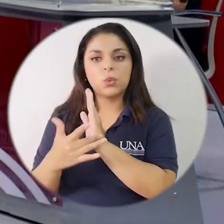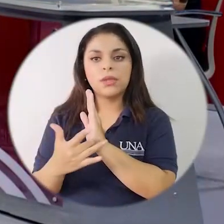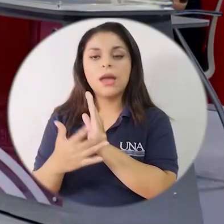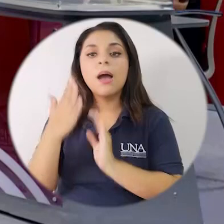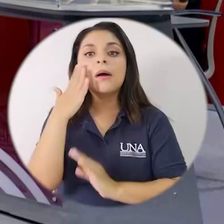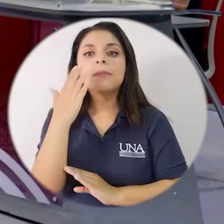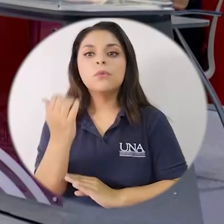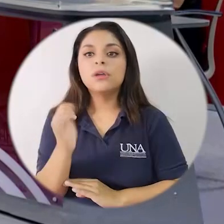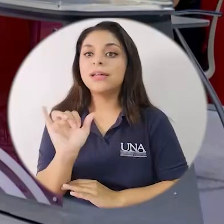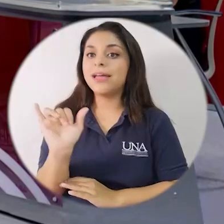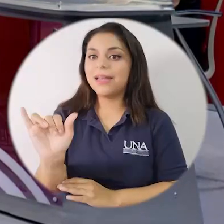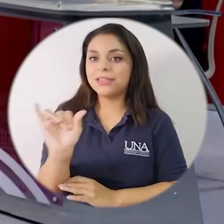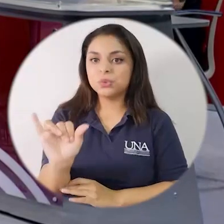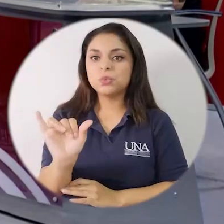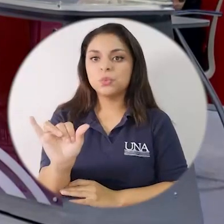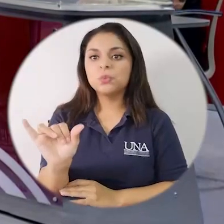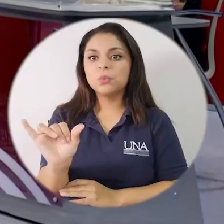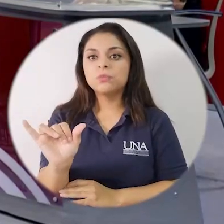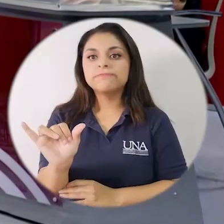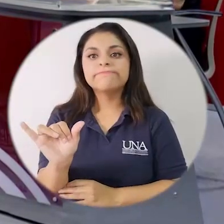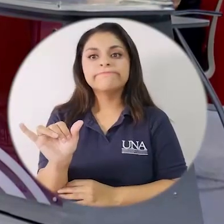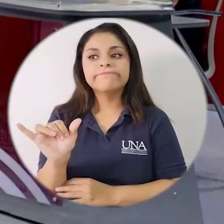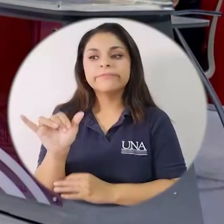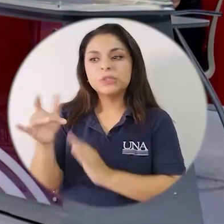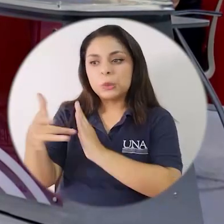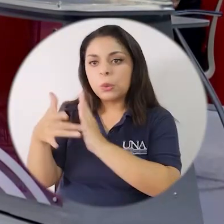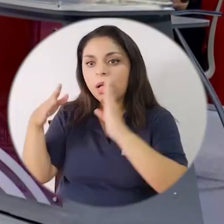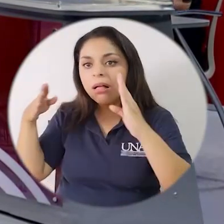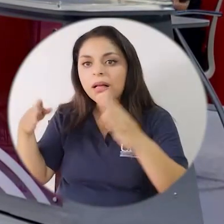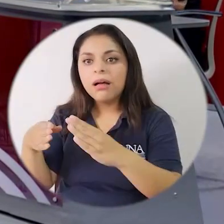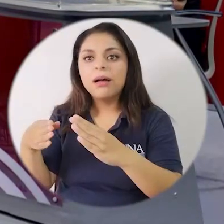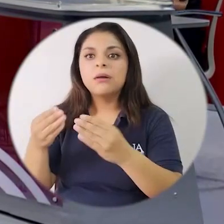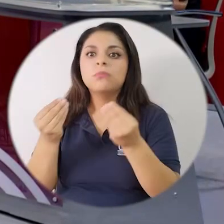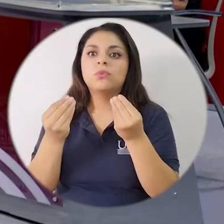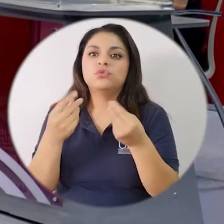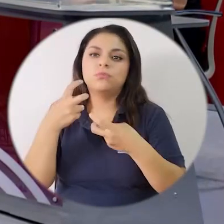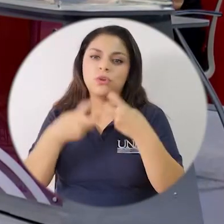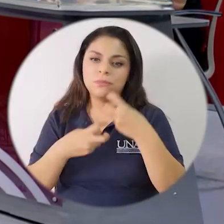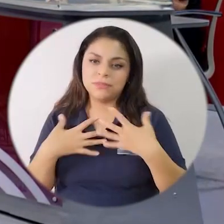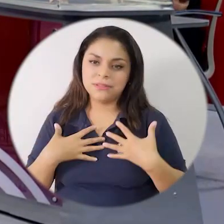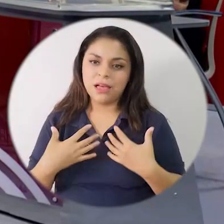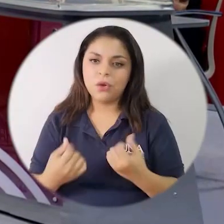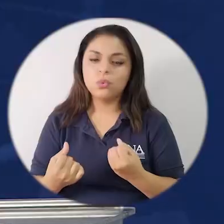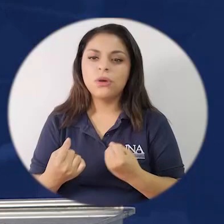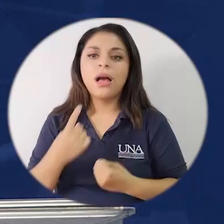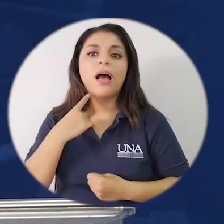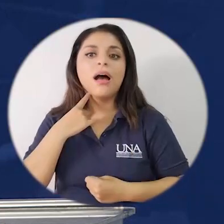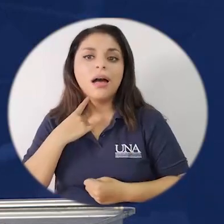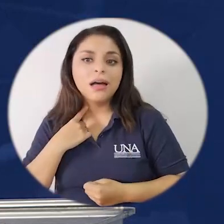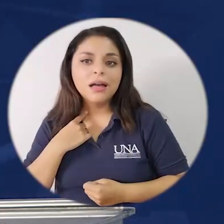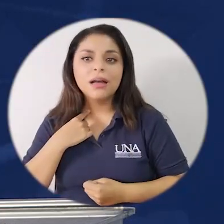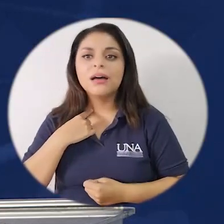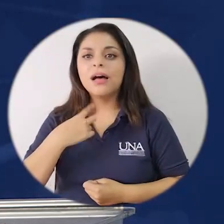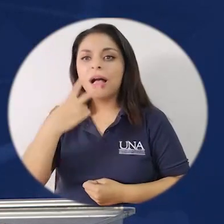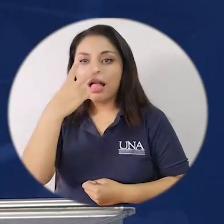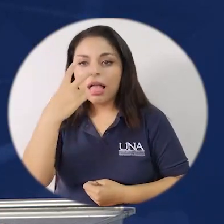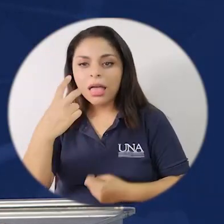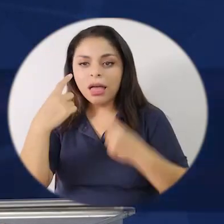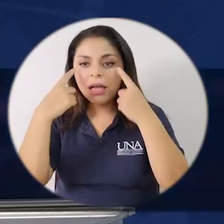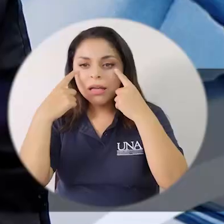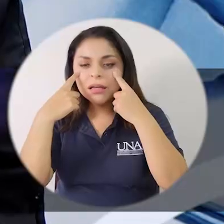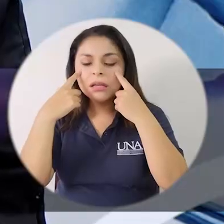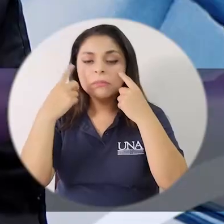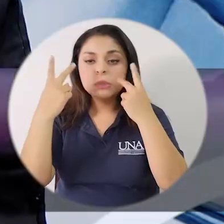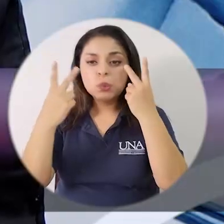tecnológicos. ¿Por qué? Porque eso va a traer otros problemas de salud. adicciones, problemas